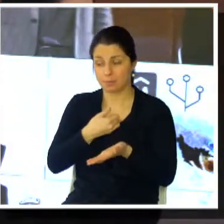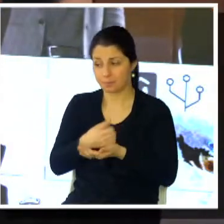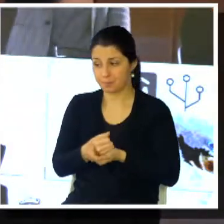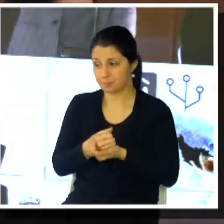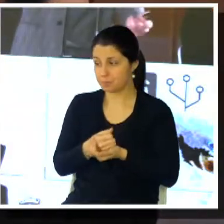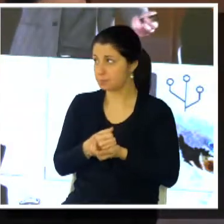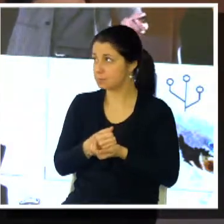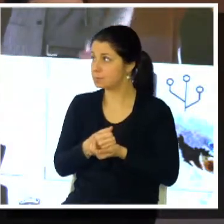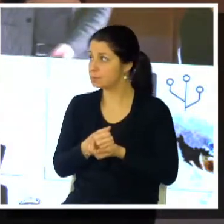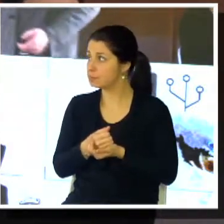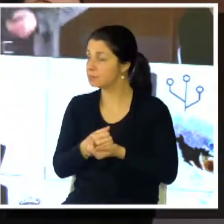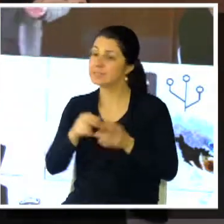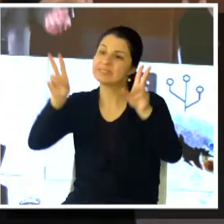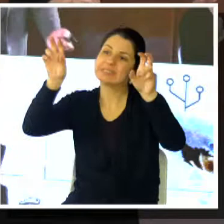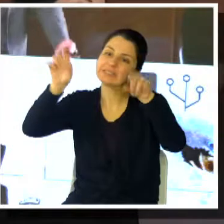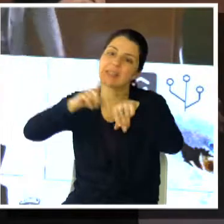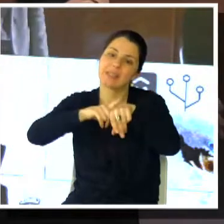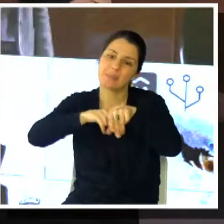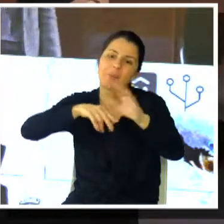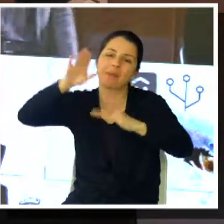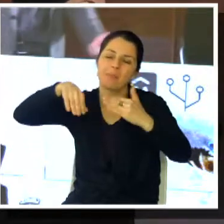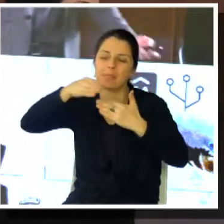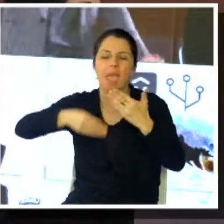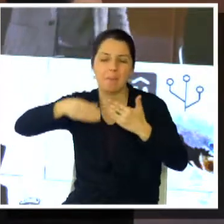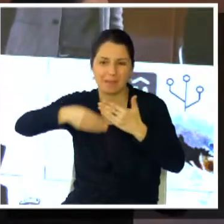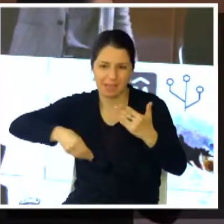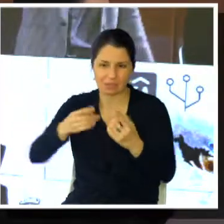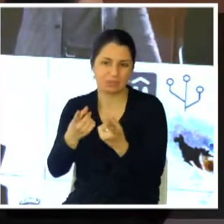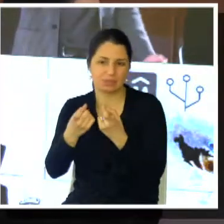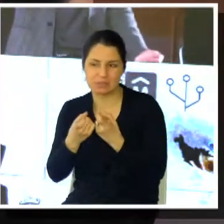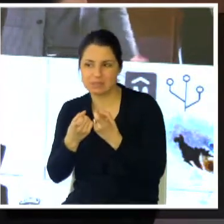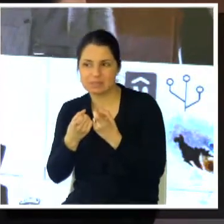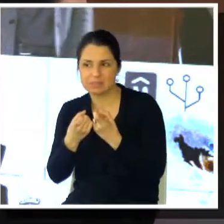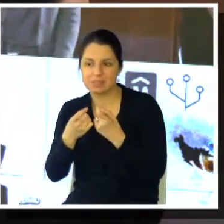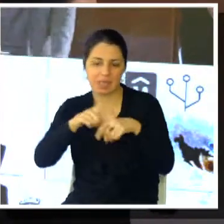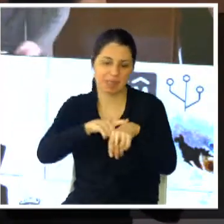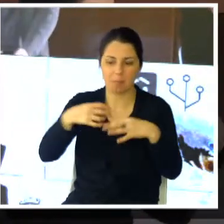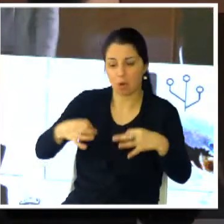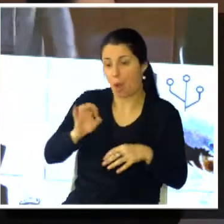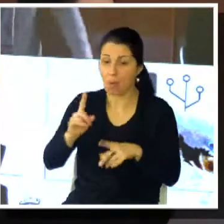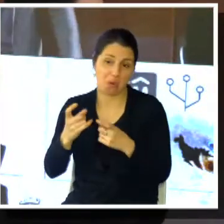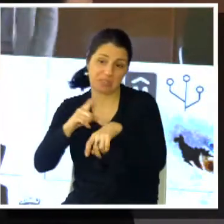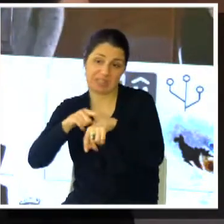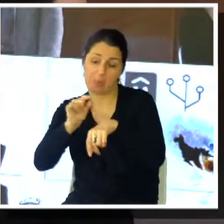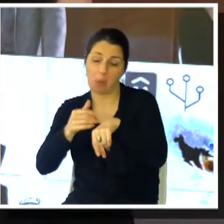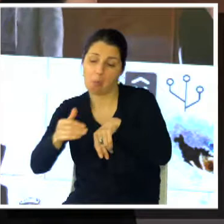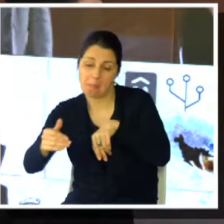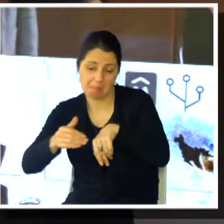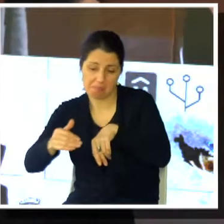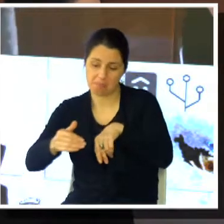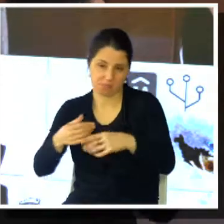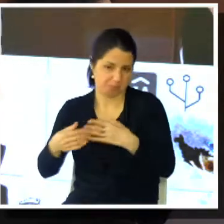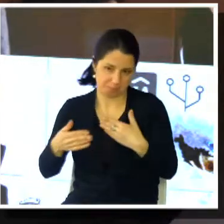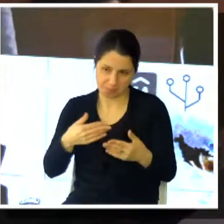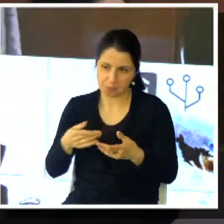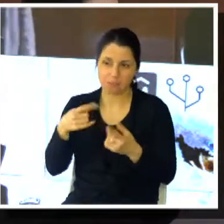En tiempo real, capaz entre comillas, porque dependiendo de la aplicación se precisará que el tiempo sea tiempo real o un poquito con algún delay,